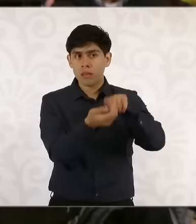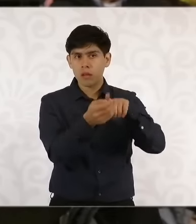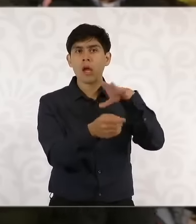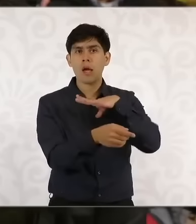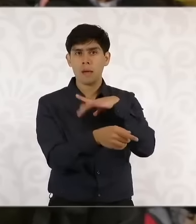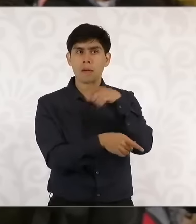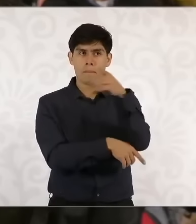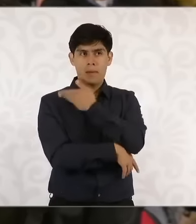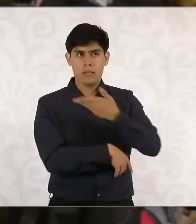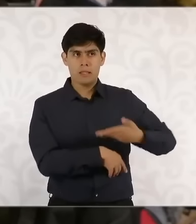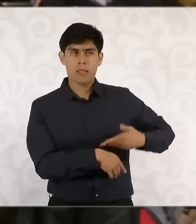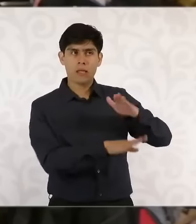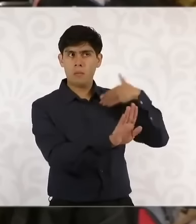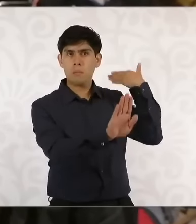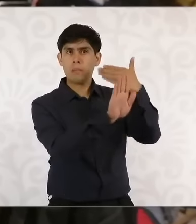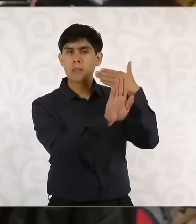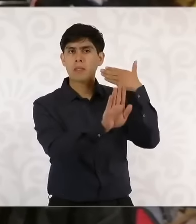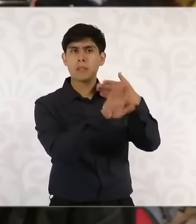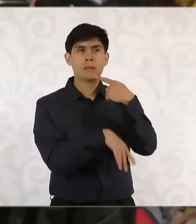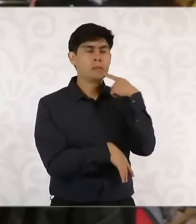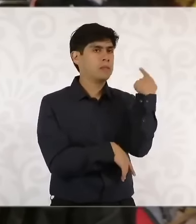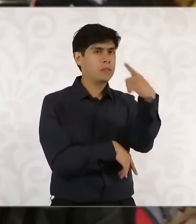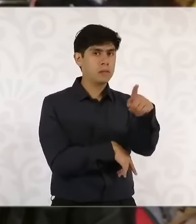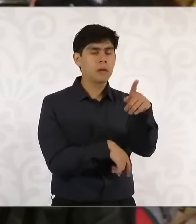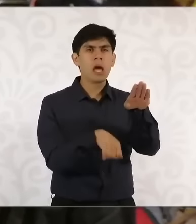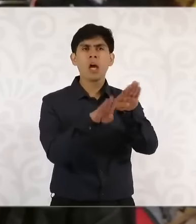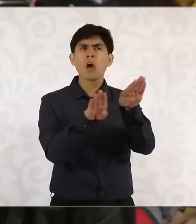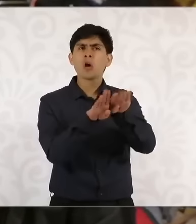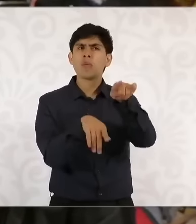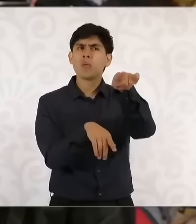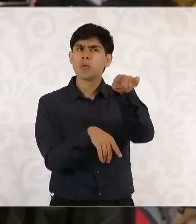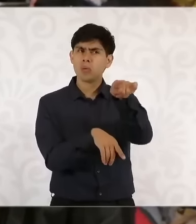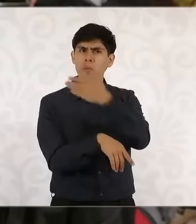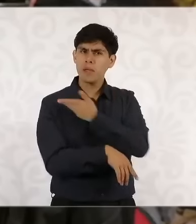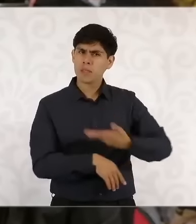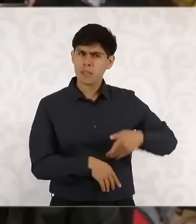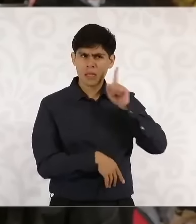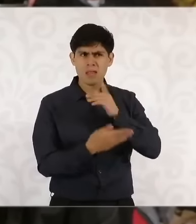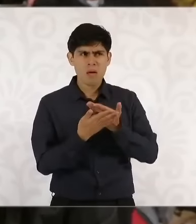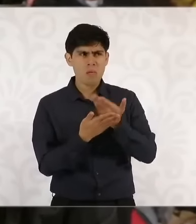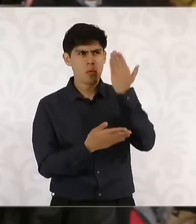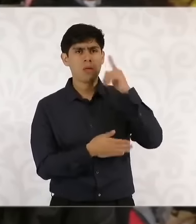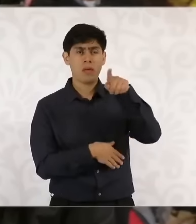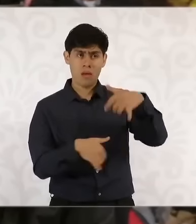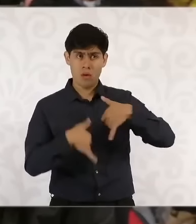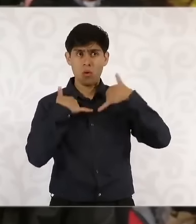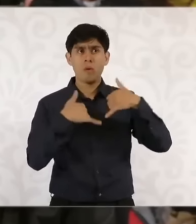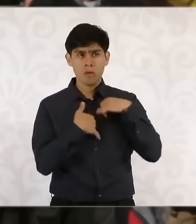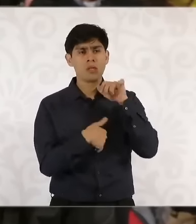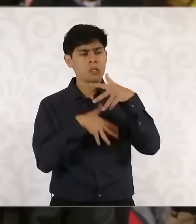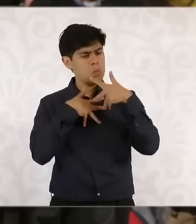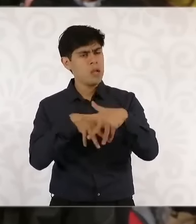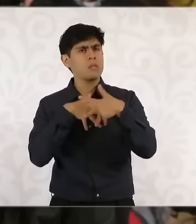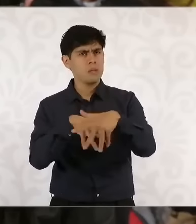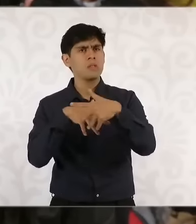persona, diciendo que como usted cuando era joven sí luchó, sí salió a marchar, y por